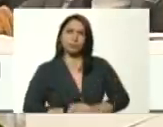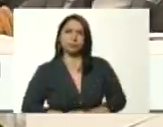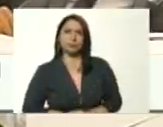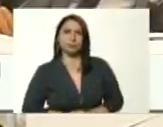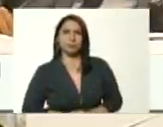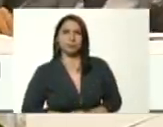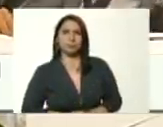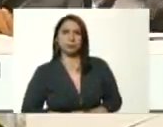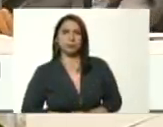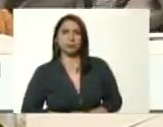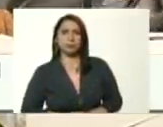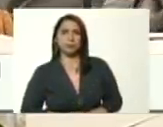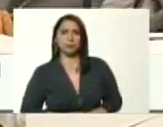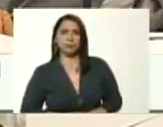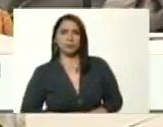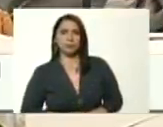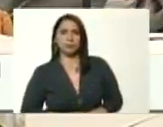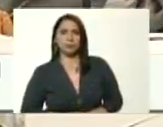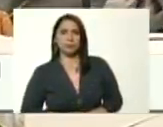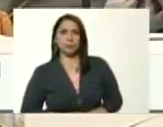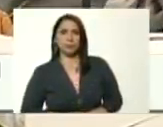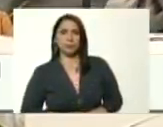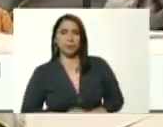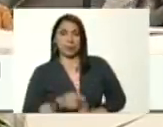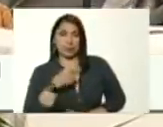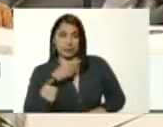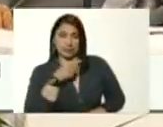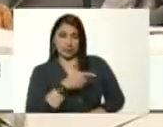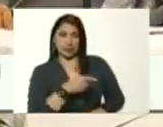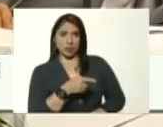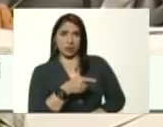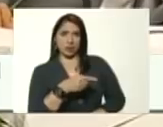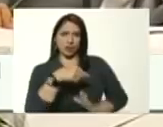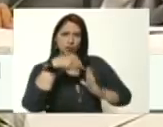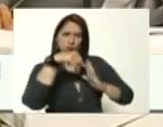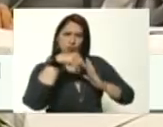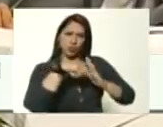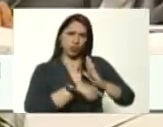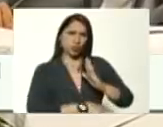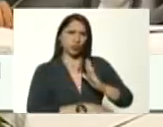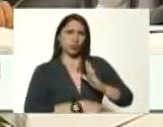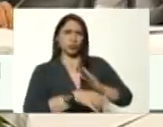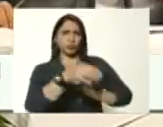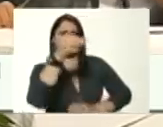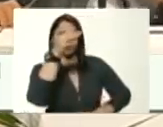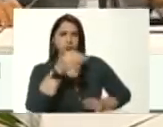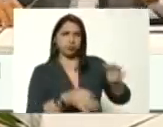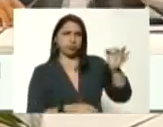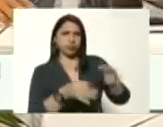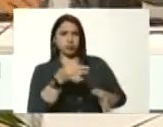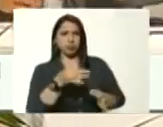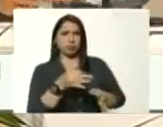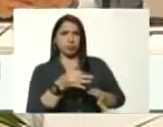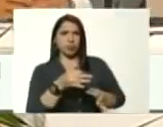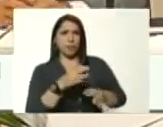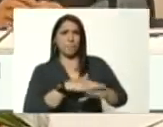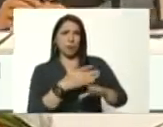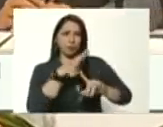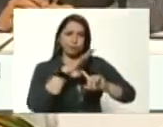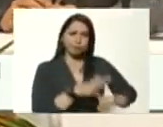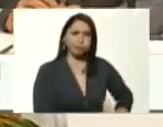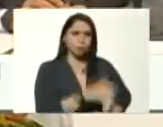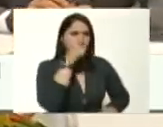unilaterales sino que son profundamente injustas porque someten a una población